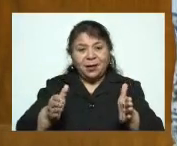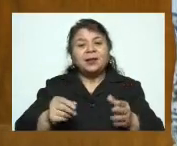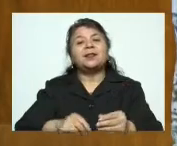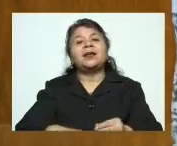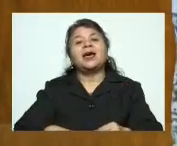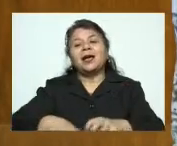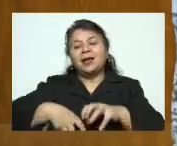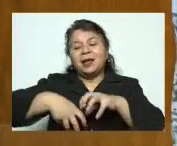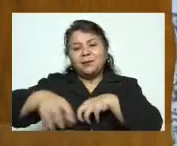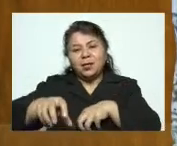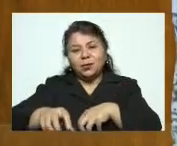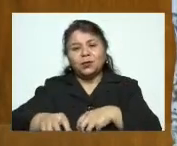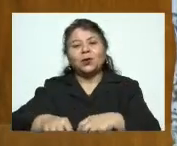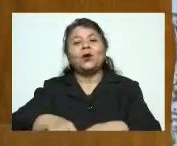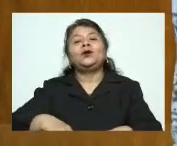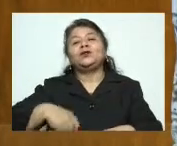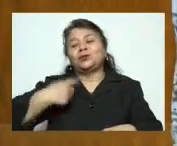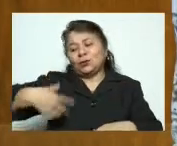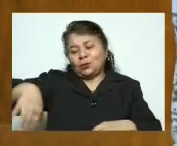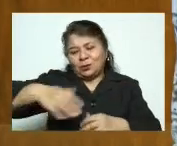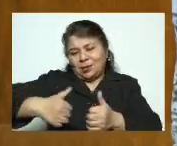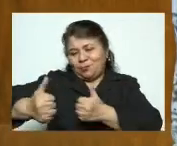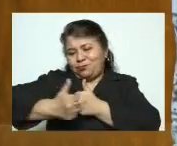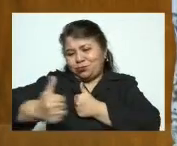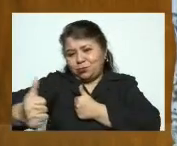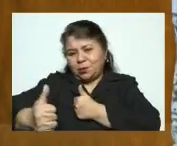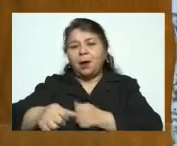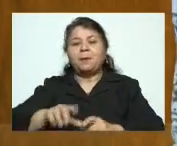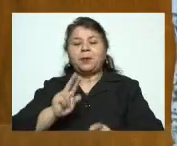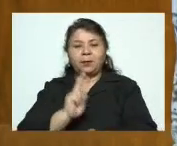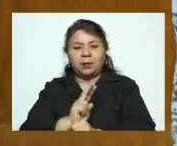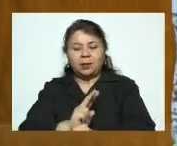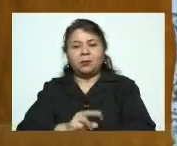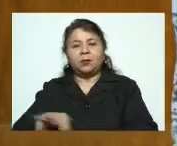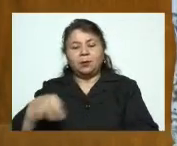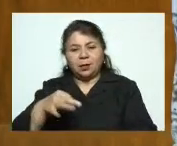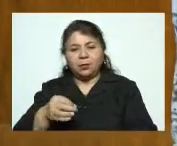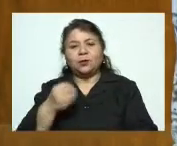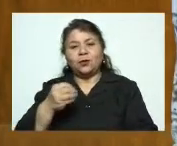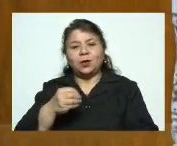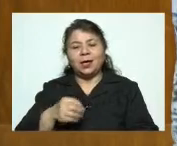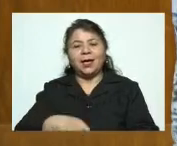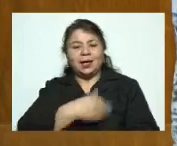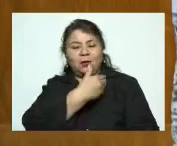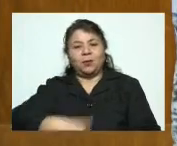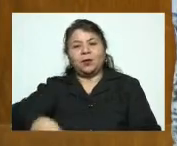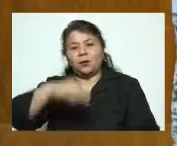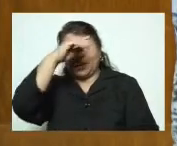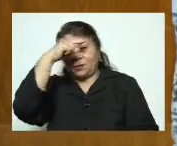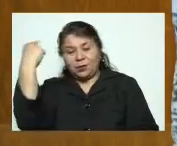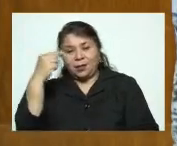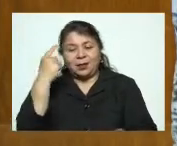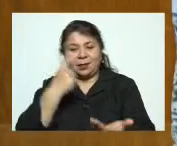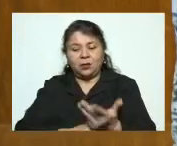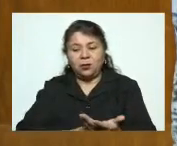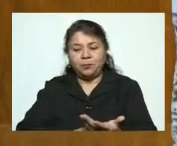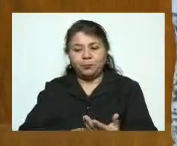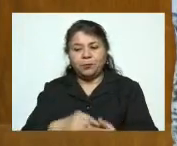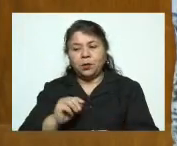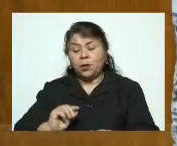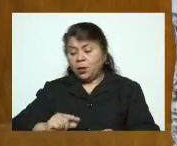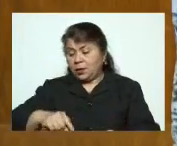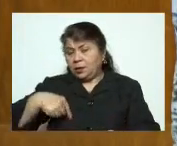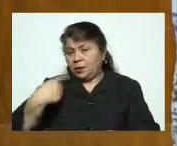dispone el Gobierno Nacional y que nosotros replicamos en la provincia de San Juan. Desde ahí hacia adelante, con unos contagios